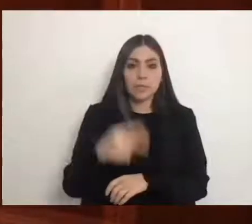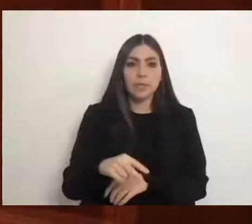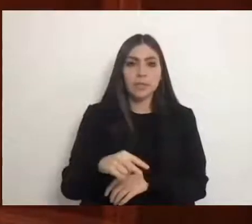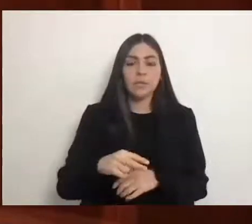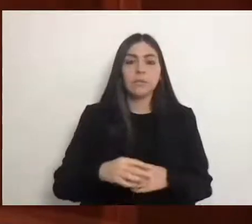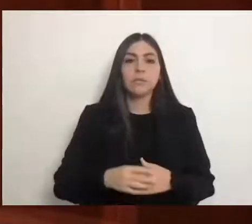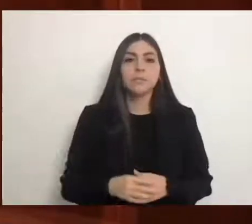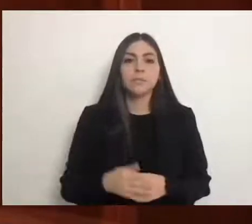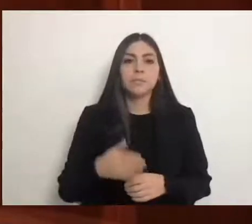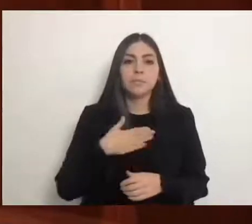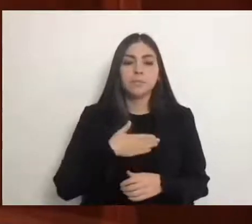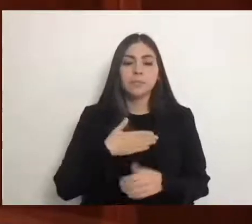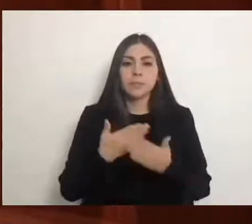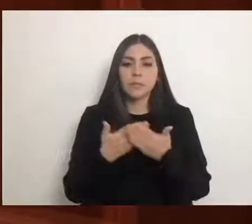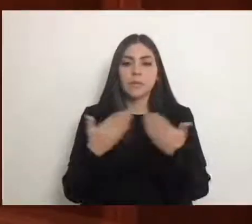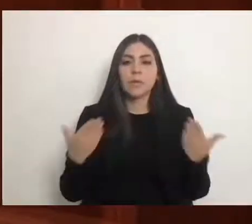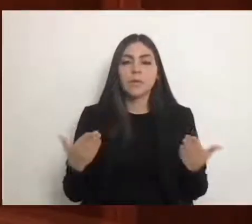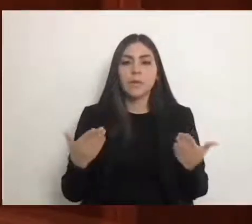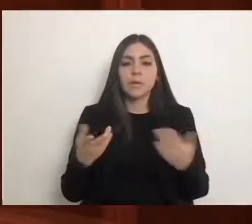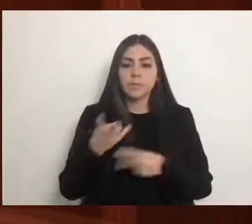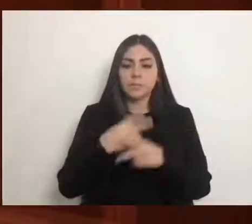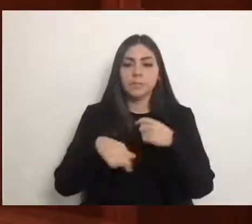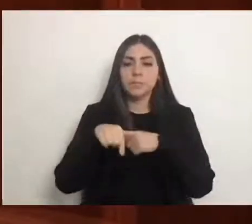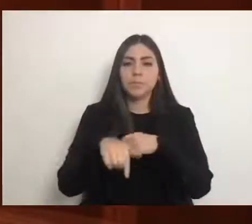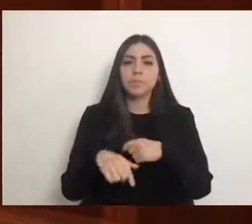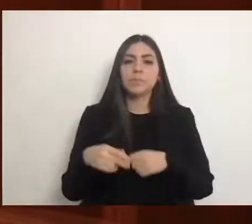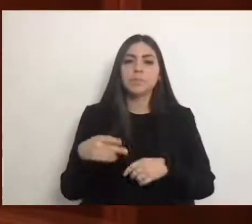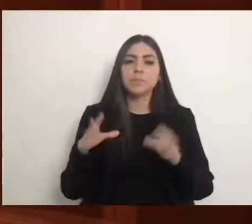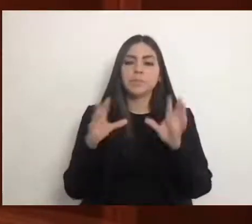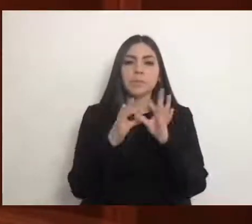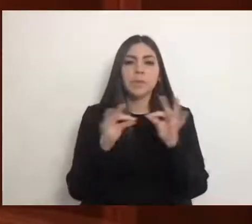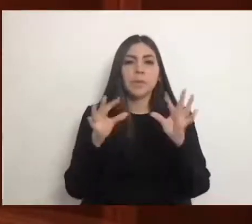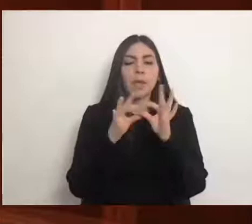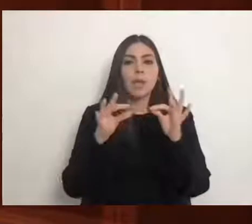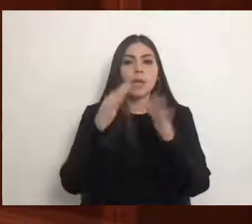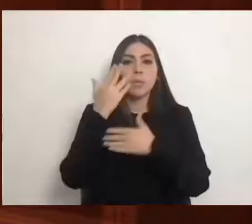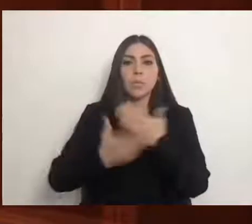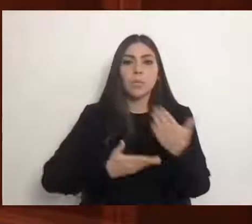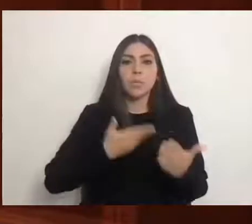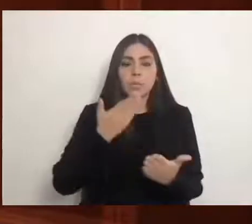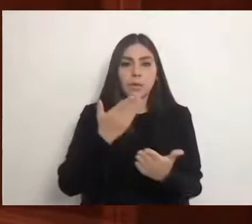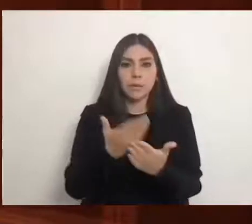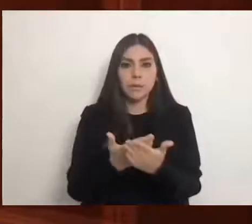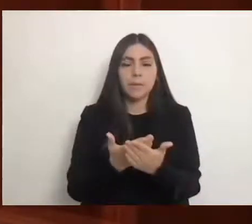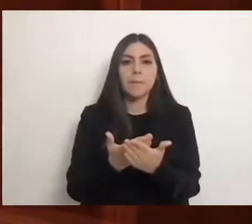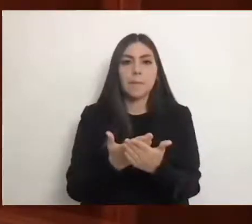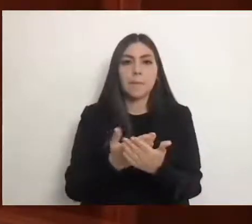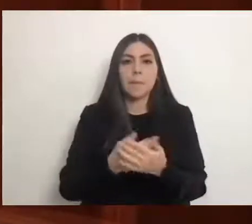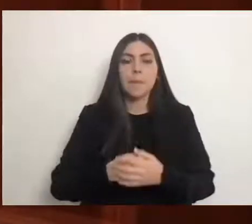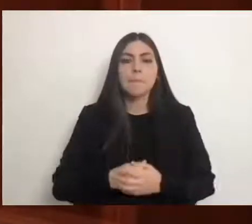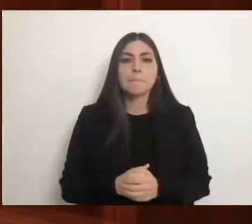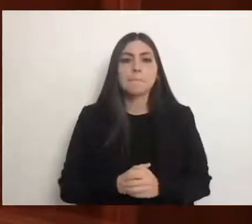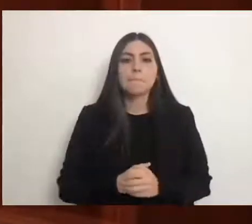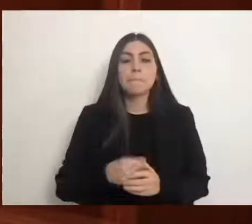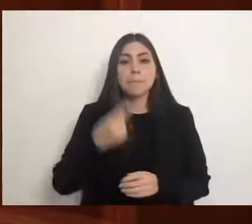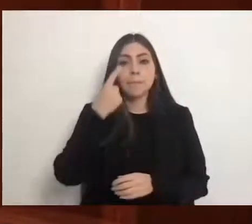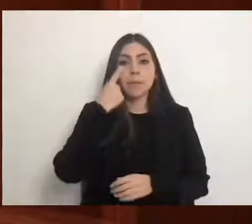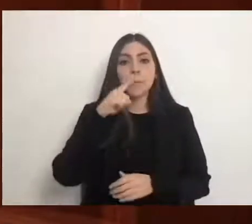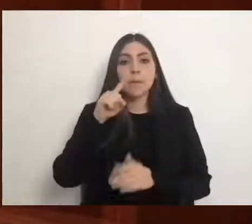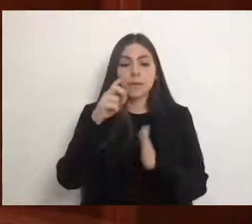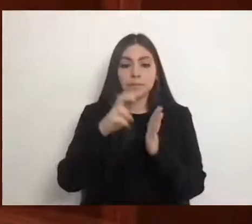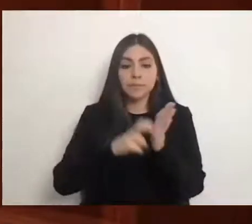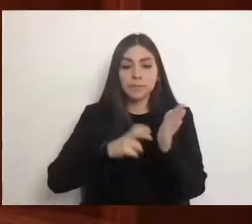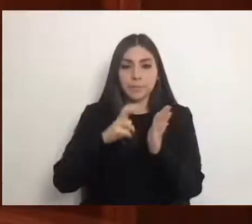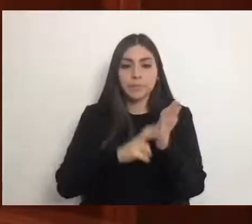me permito presentar ante ustedes la presente iniciativa con proyecto de decreto, por el que se reforman y